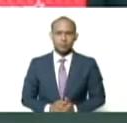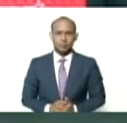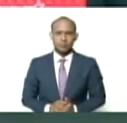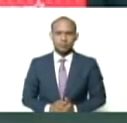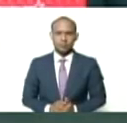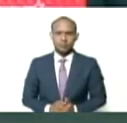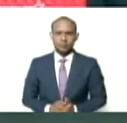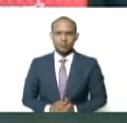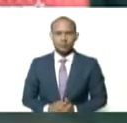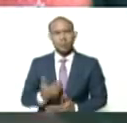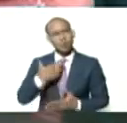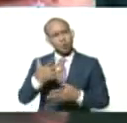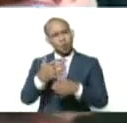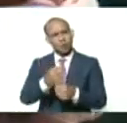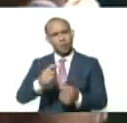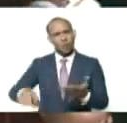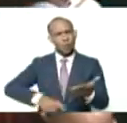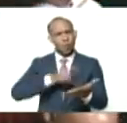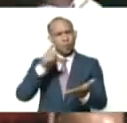Confío completamente.